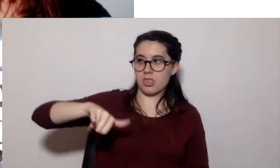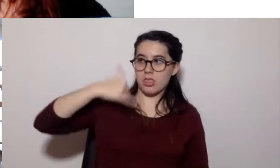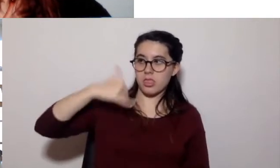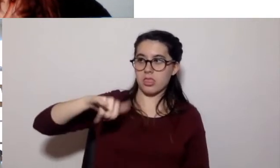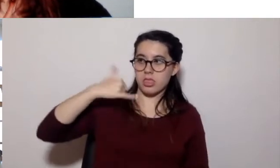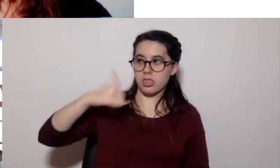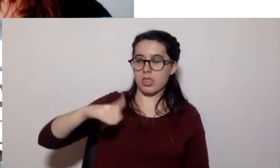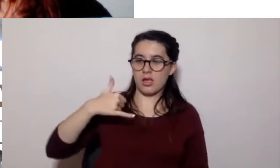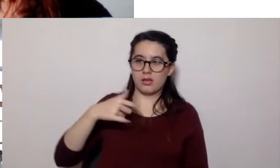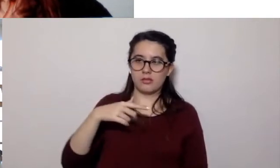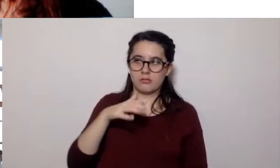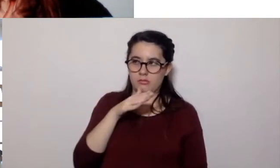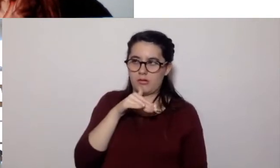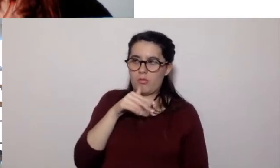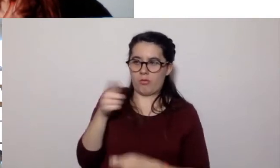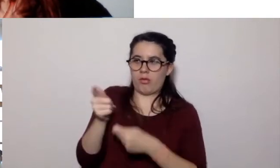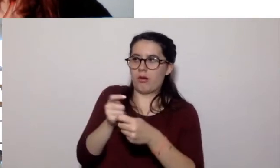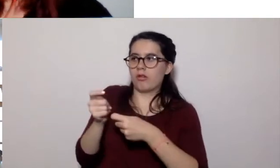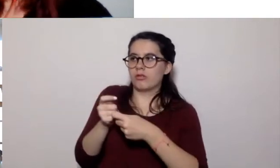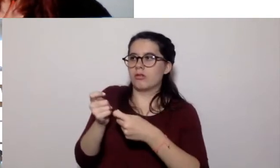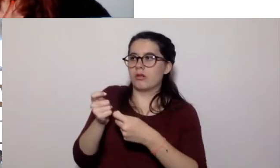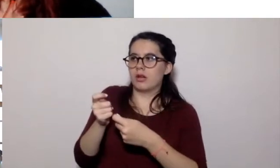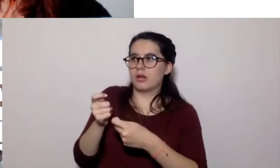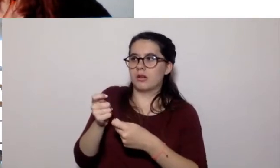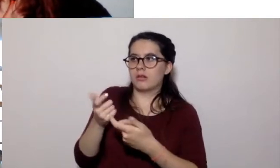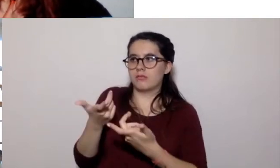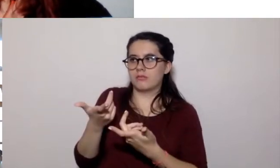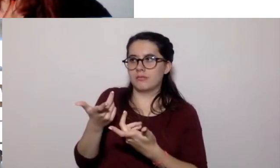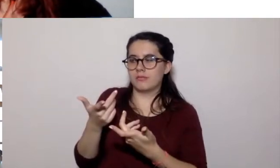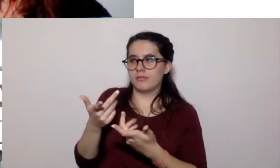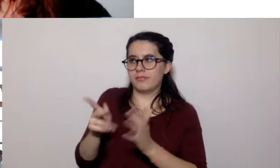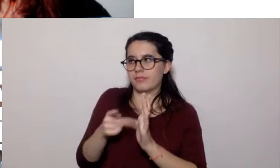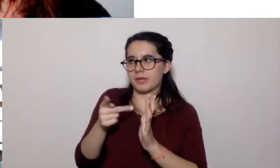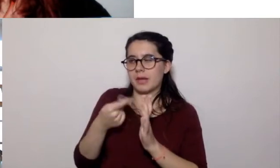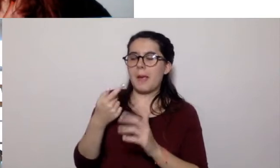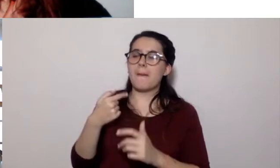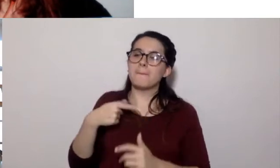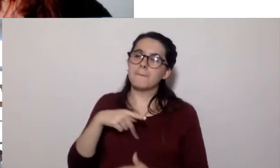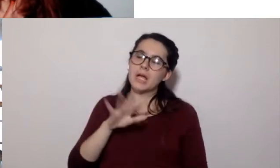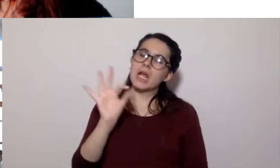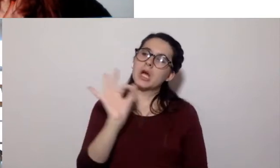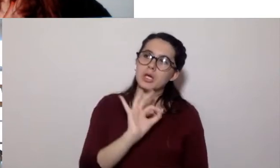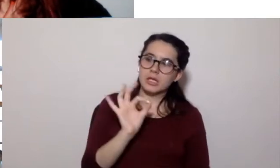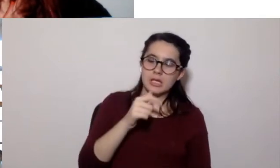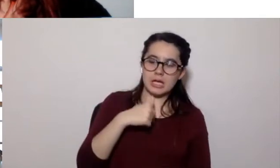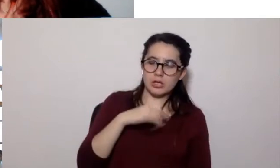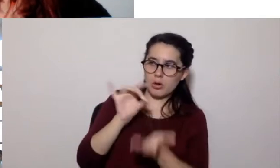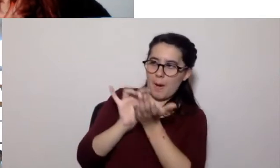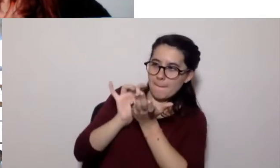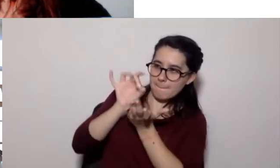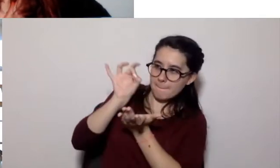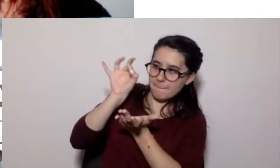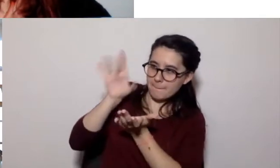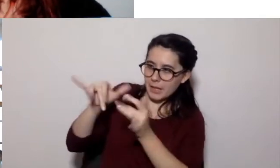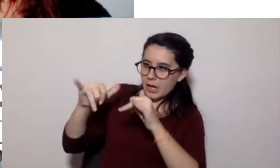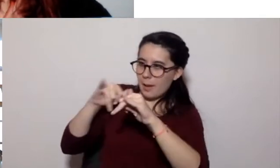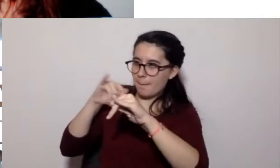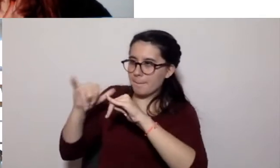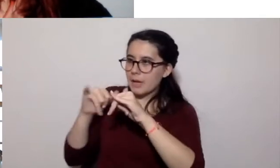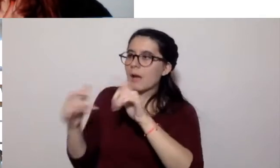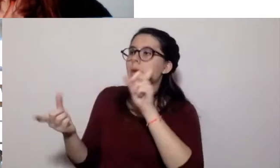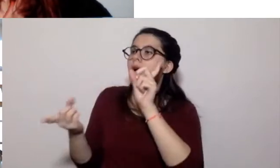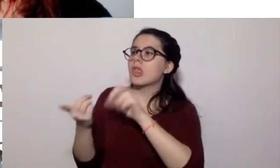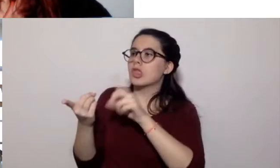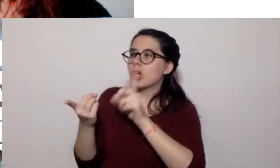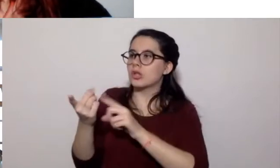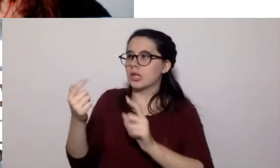hablar. Está dentro de mi control compartirle mi ubicación para que ya no esté tan preocupada, ¿no? Exactamente.